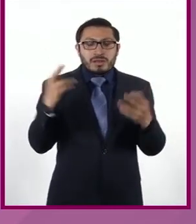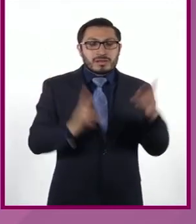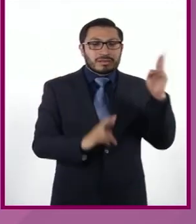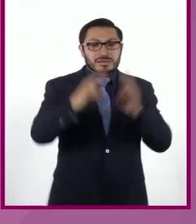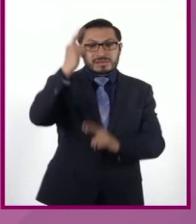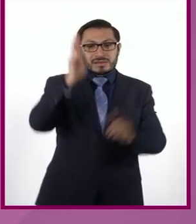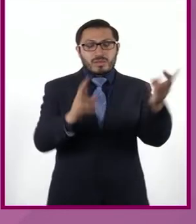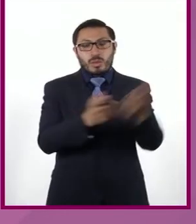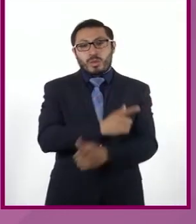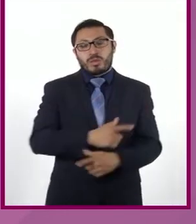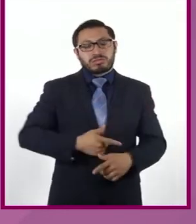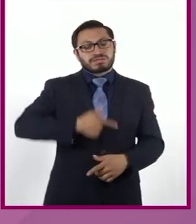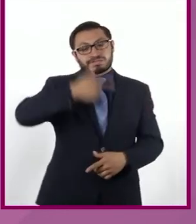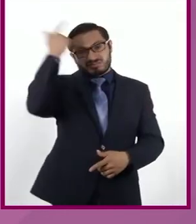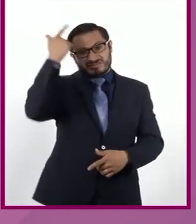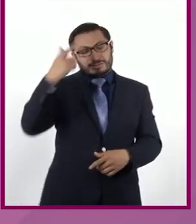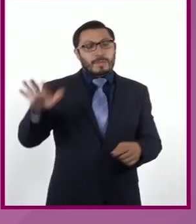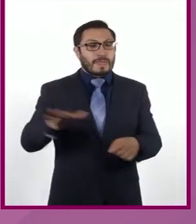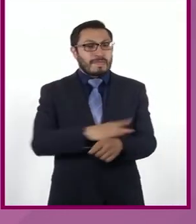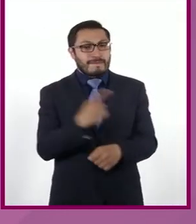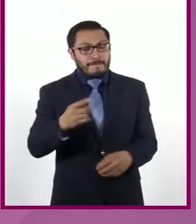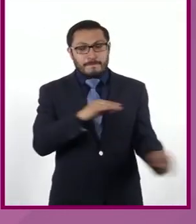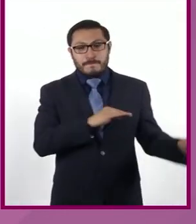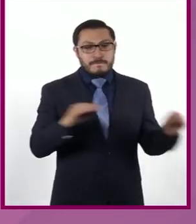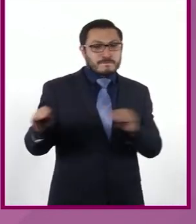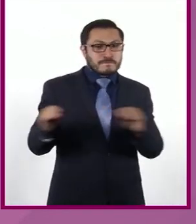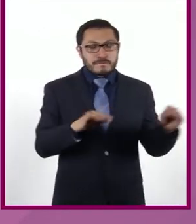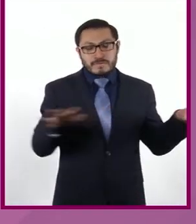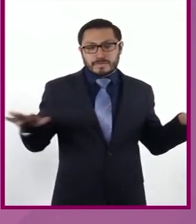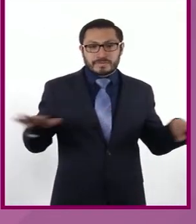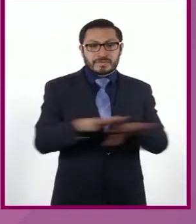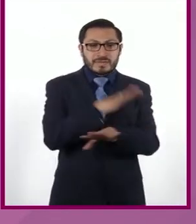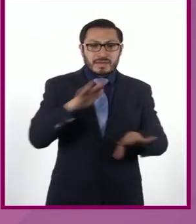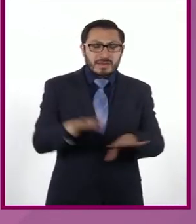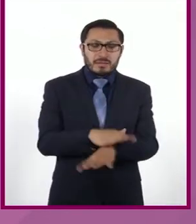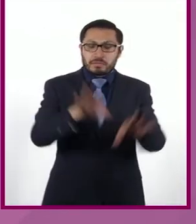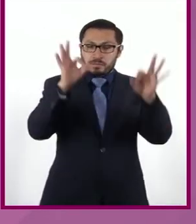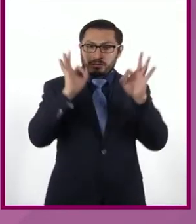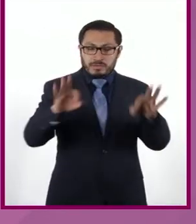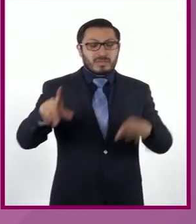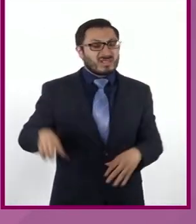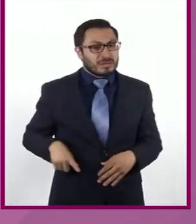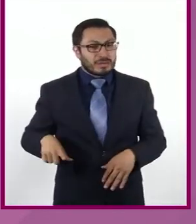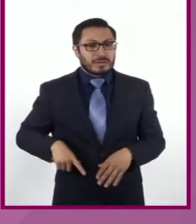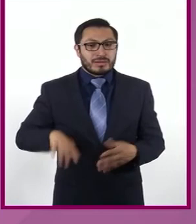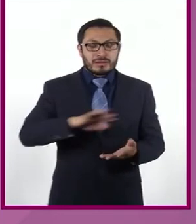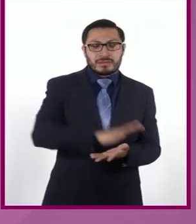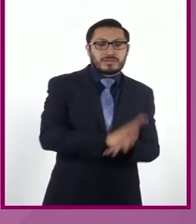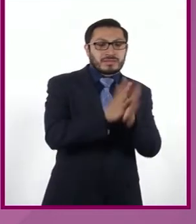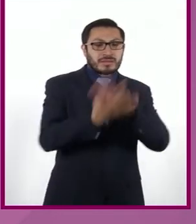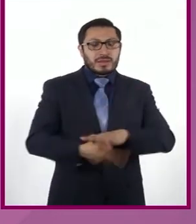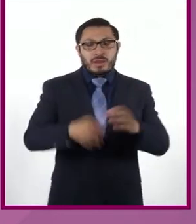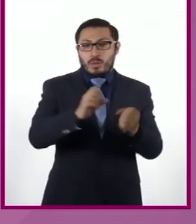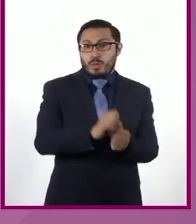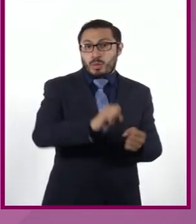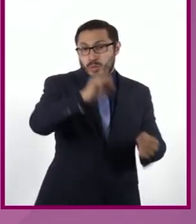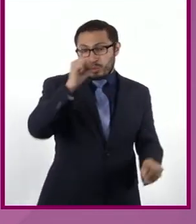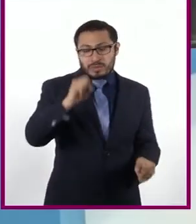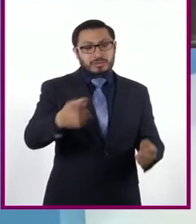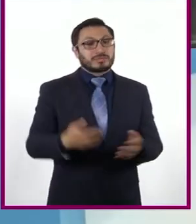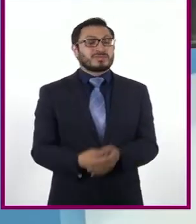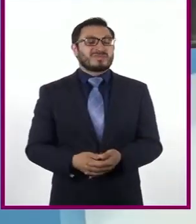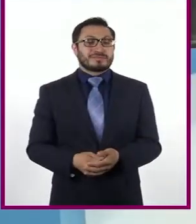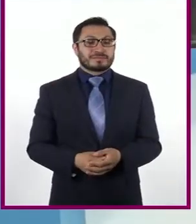Revolución Gloriosa, debido a que el movimiento transformó la monarquía absoluta en una constitucional y